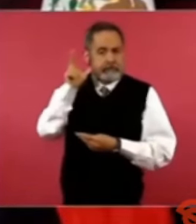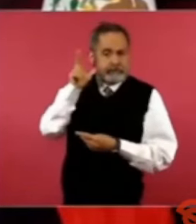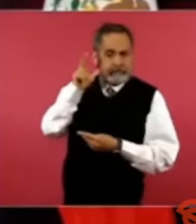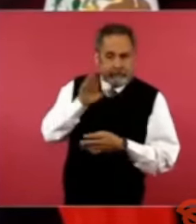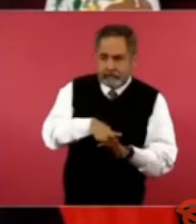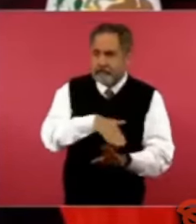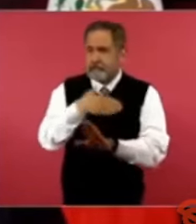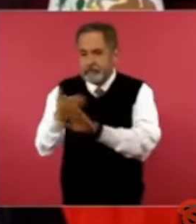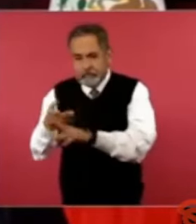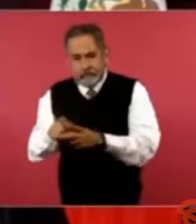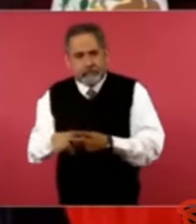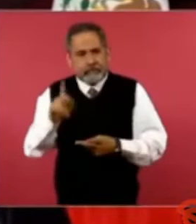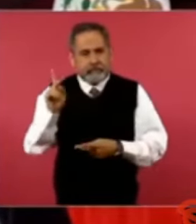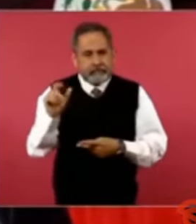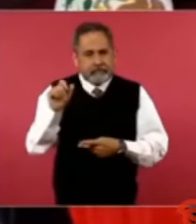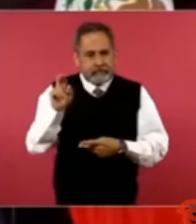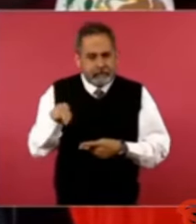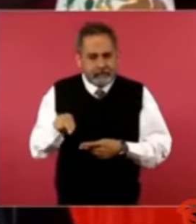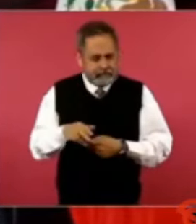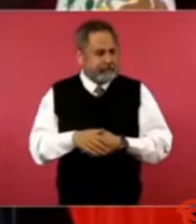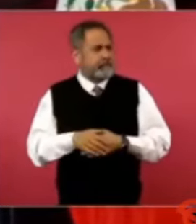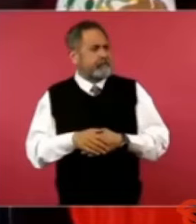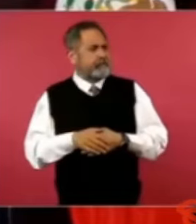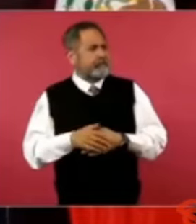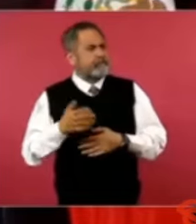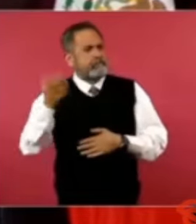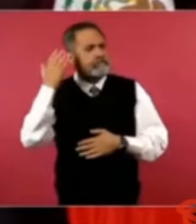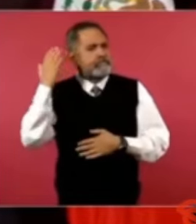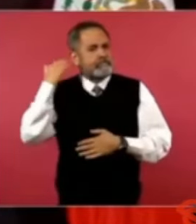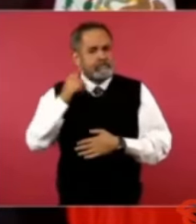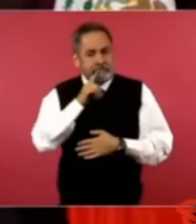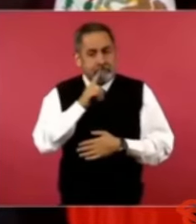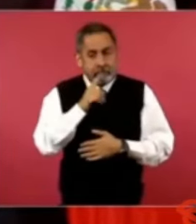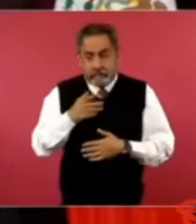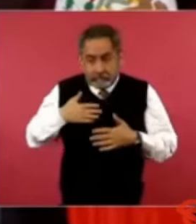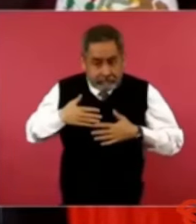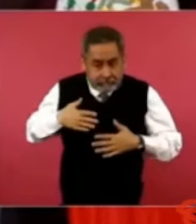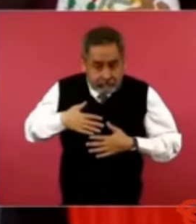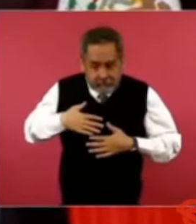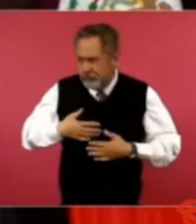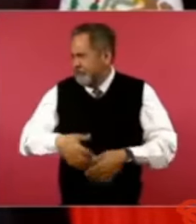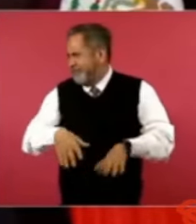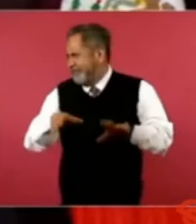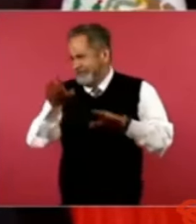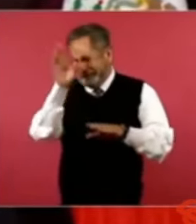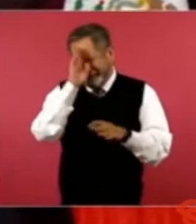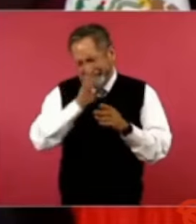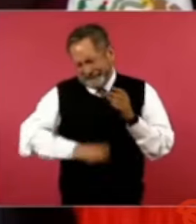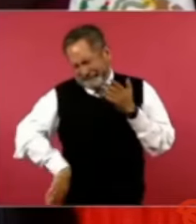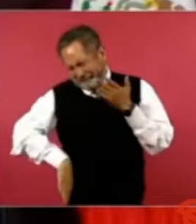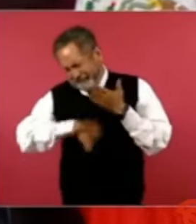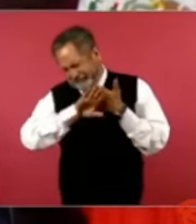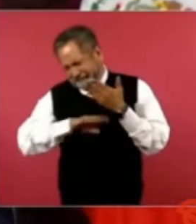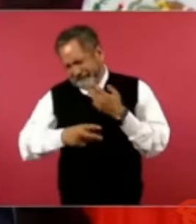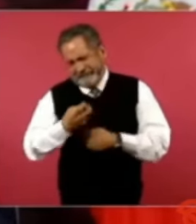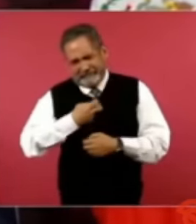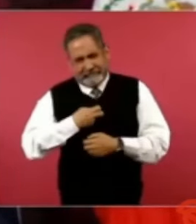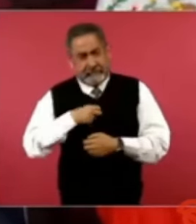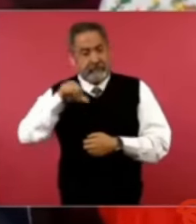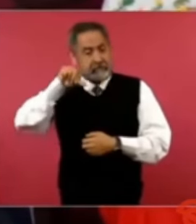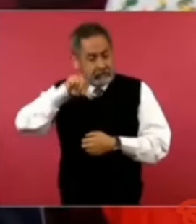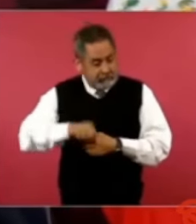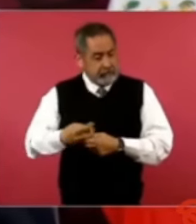los dirigentes del pan eso no se daba y a nosotros nos critican un día sí y el